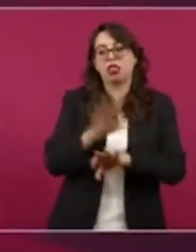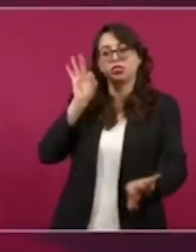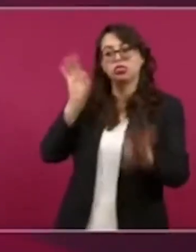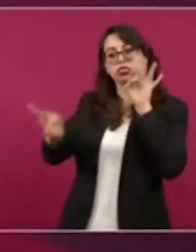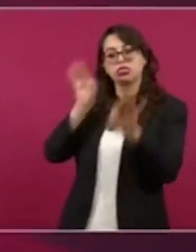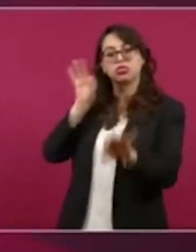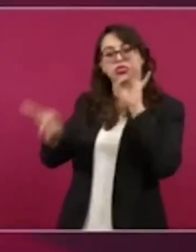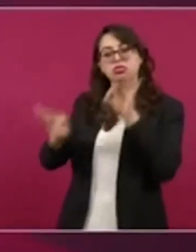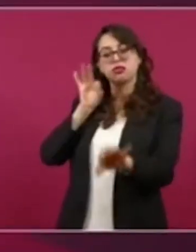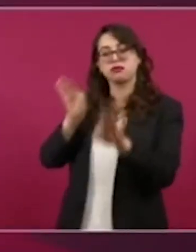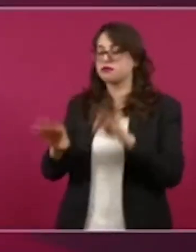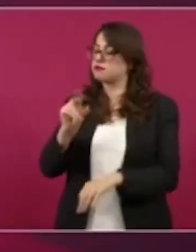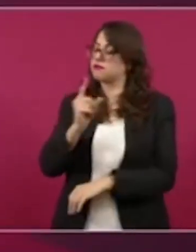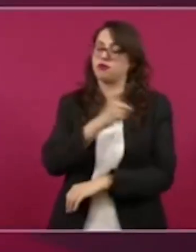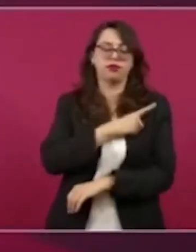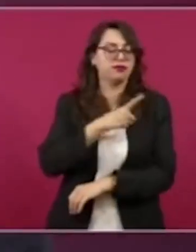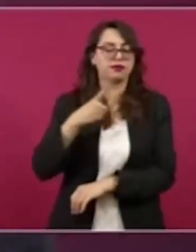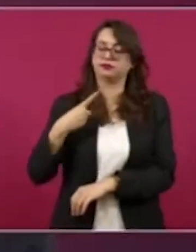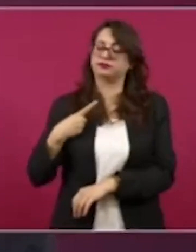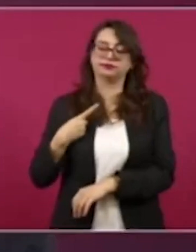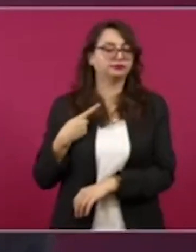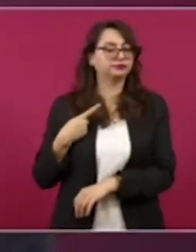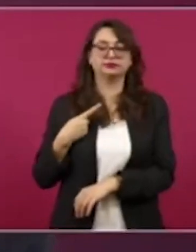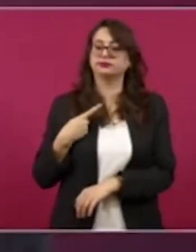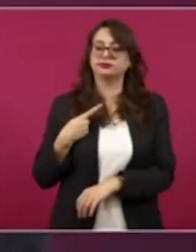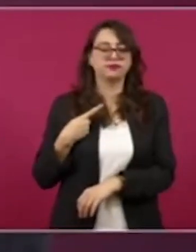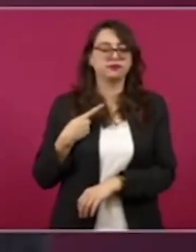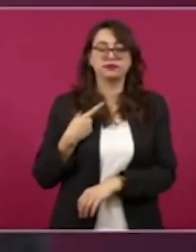Alianza del Pacífico, porque ella no es legal y legítimamente presidenta de Perú.